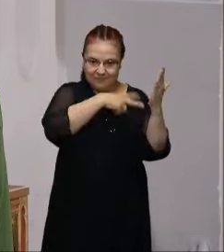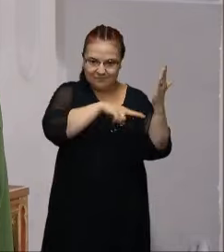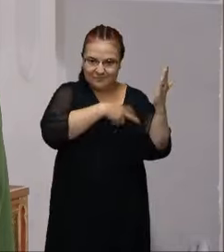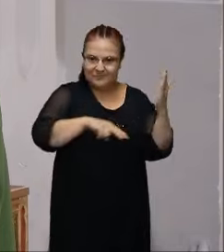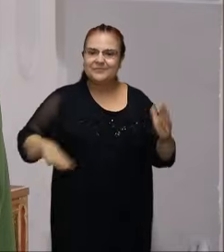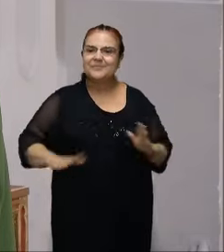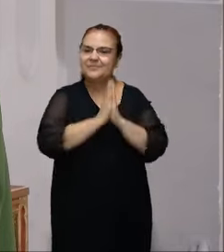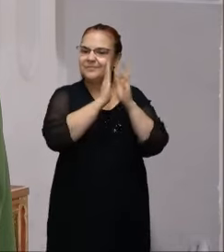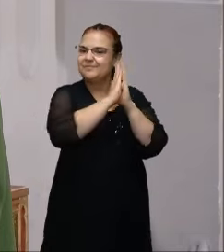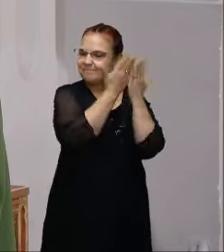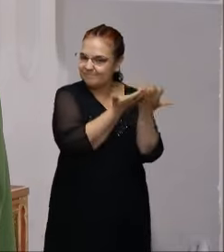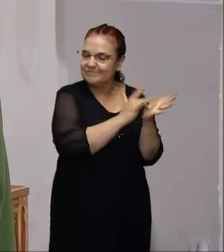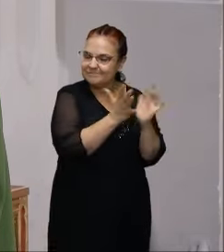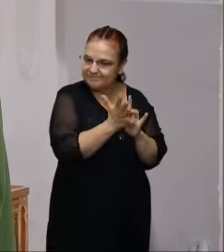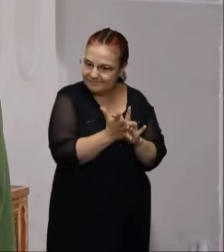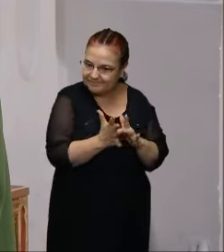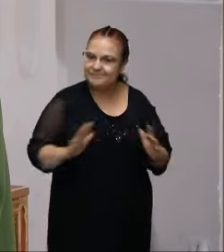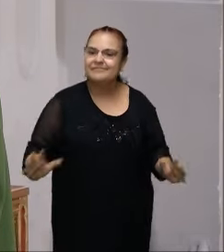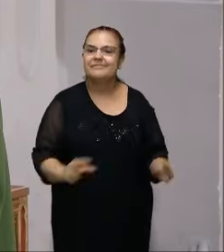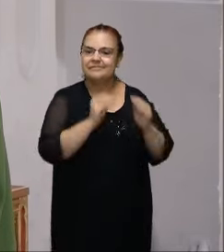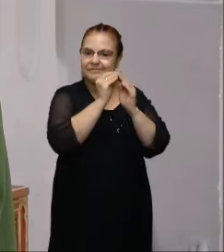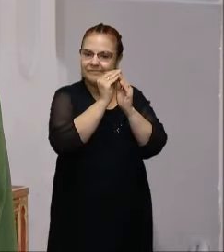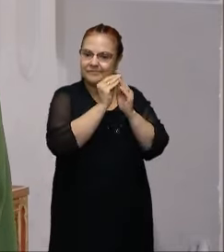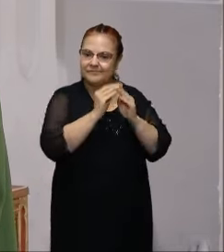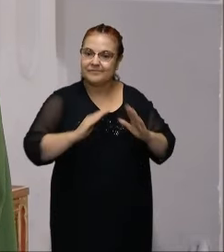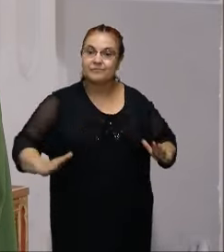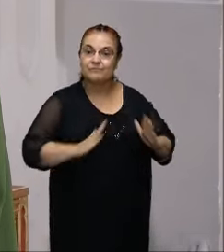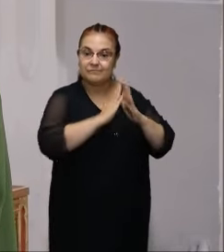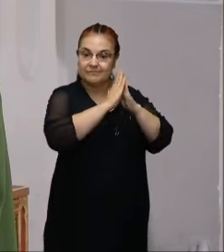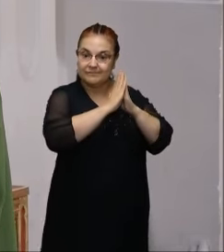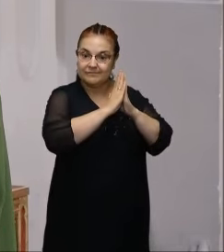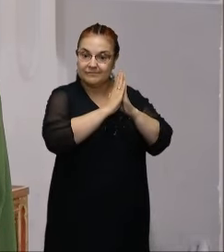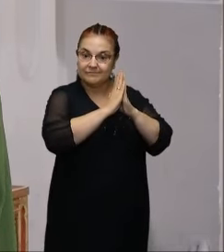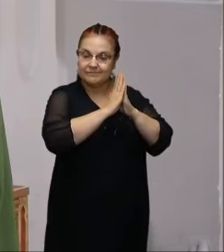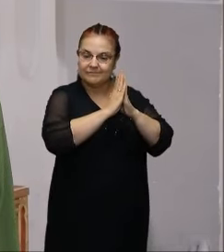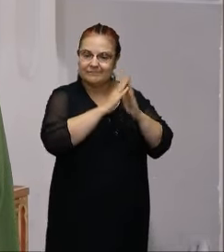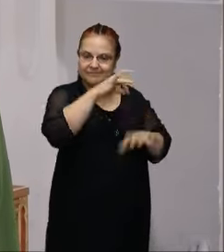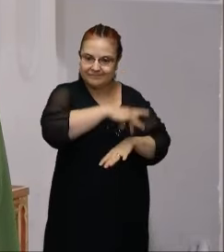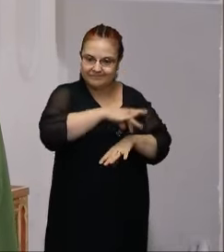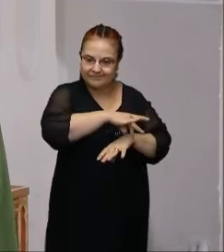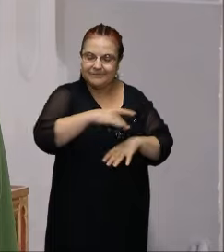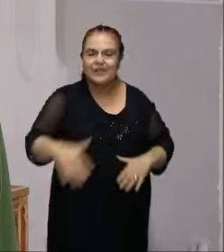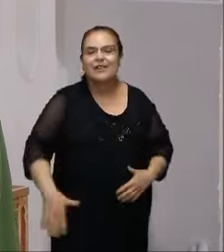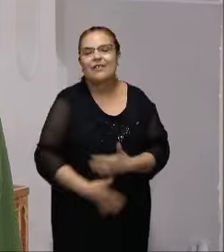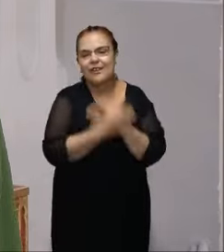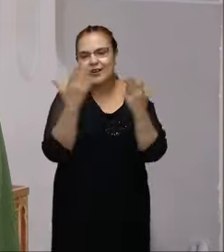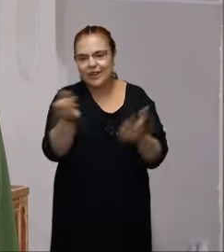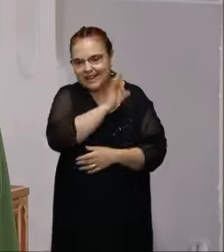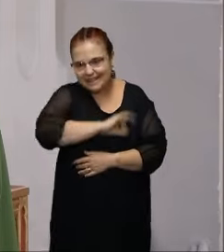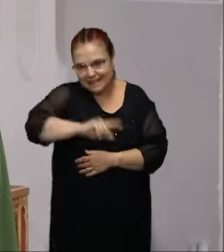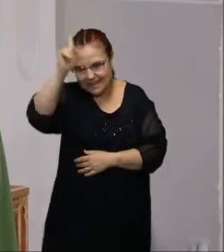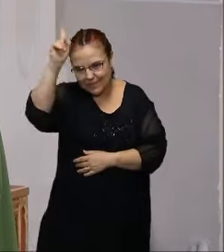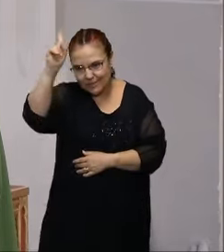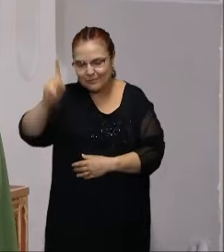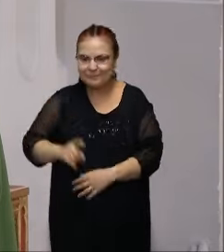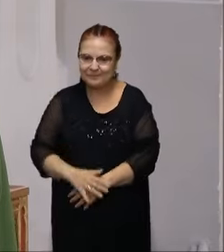Lectura del Santo Evangelio según San Lucas.